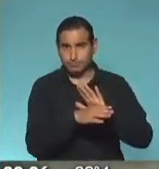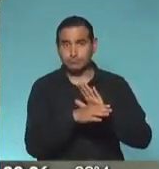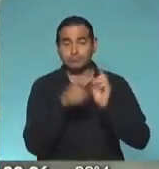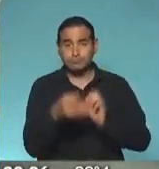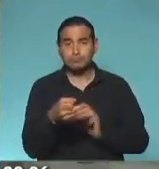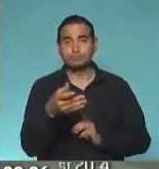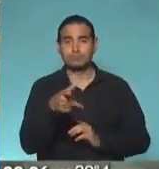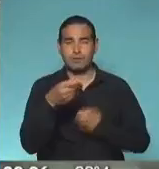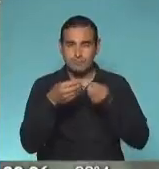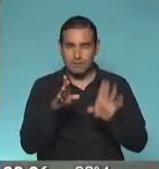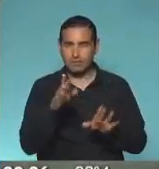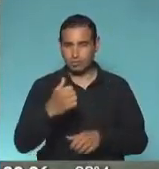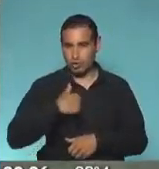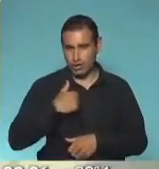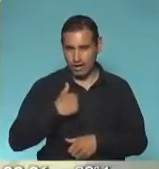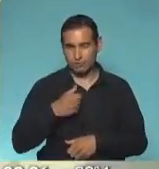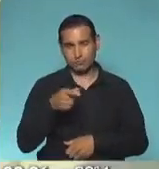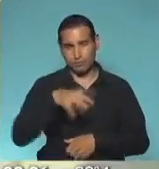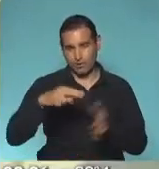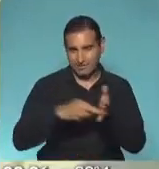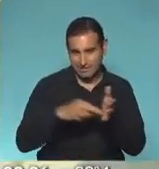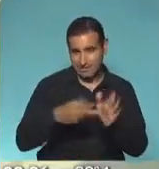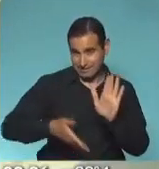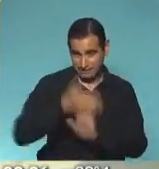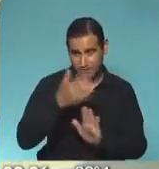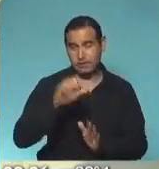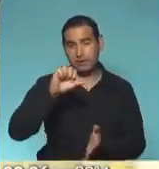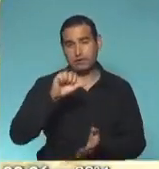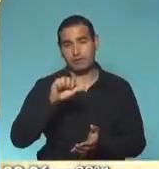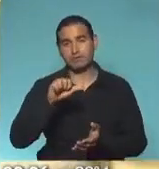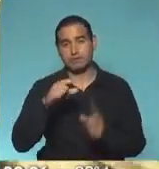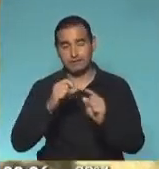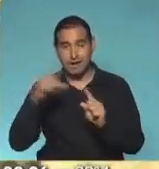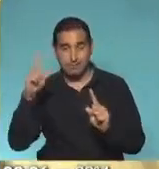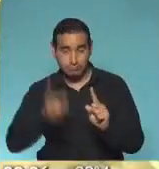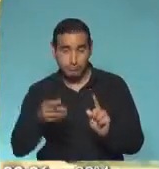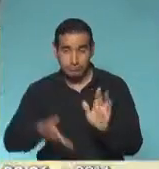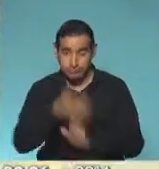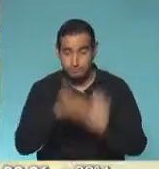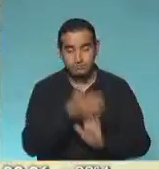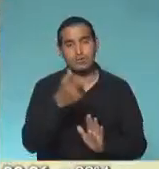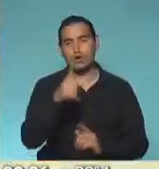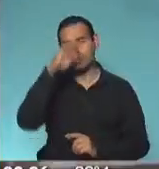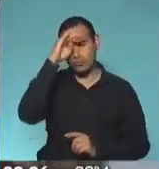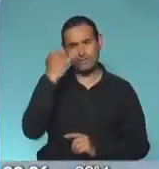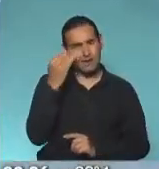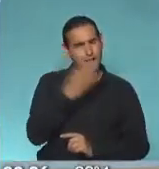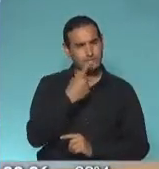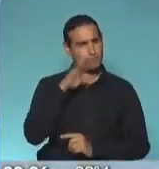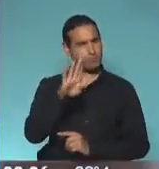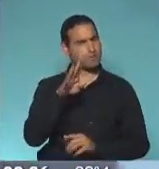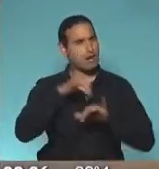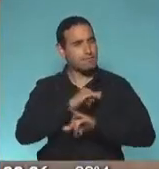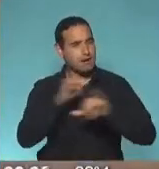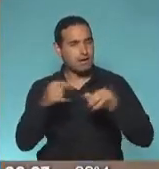al iniciar un retiro de tropas tanto en Siria como en Afganistán, Trump está en cierta forma cumpliendo con promesas de campaña, pero en el